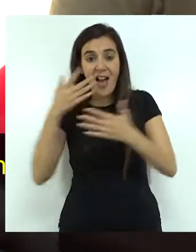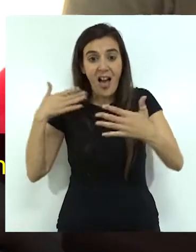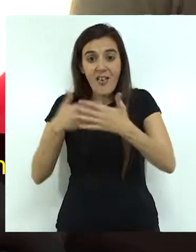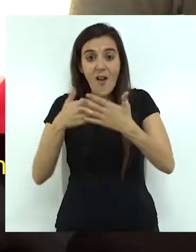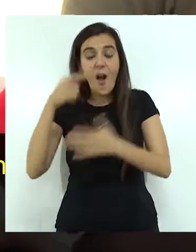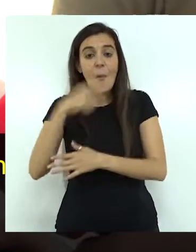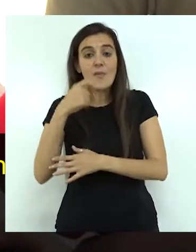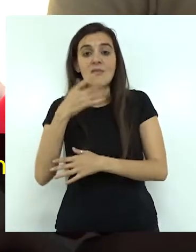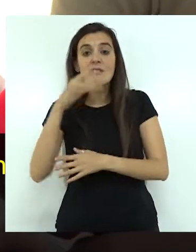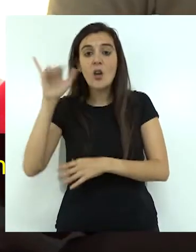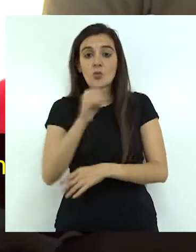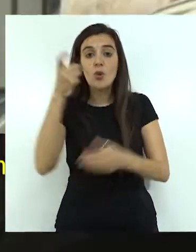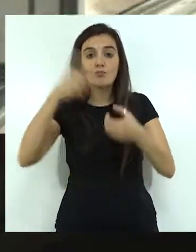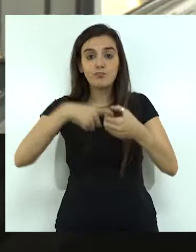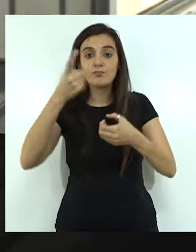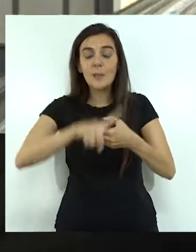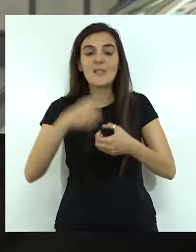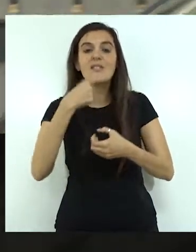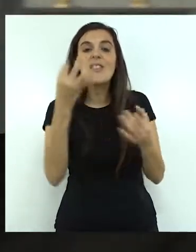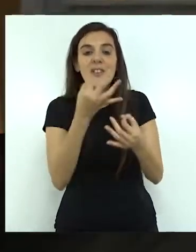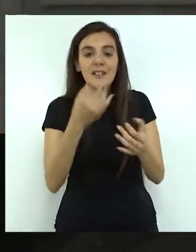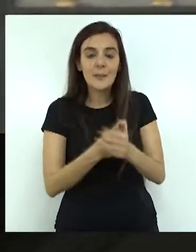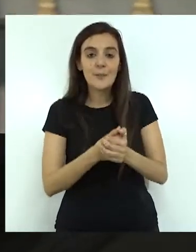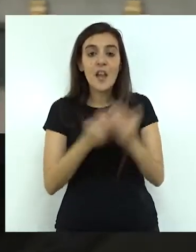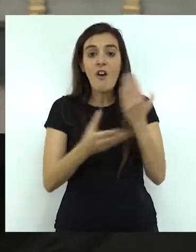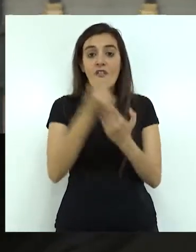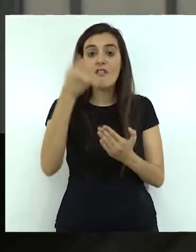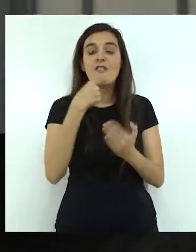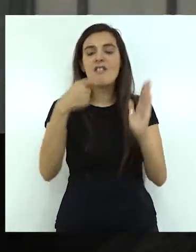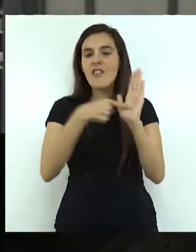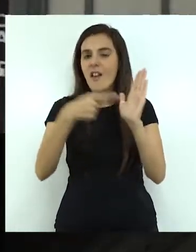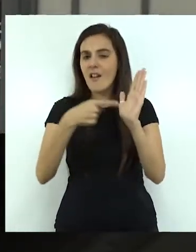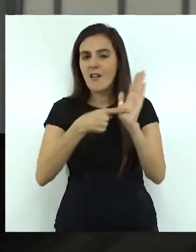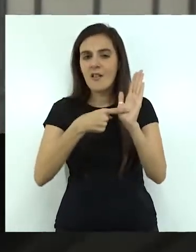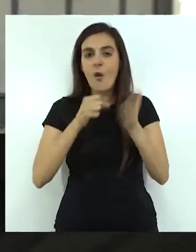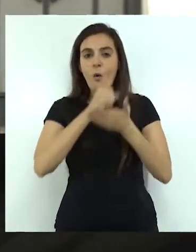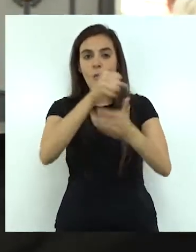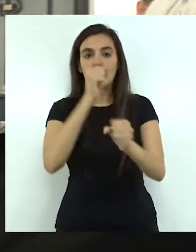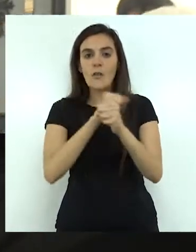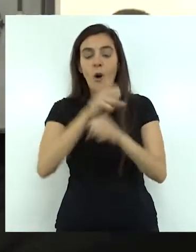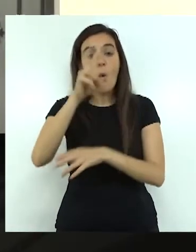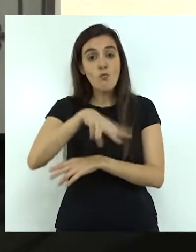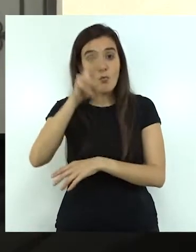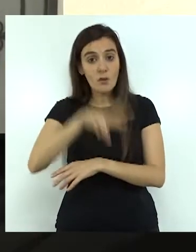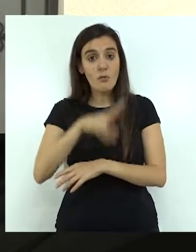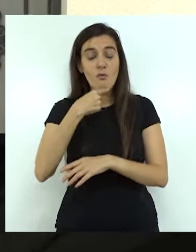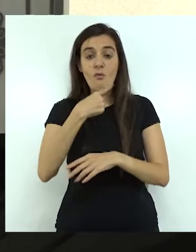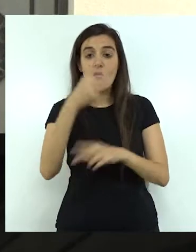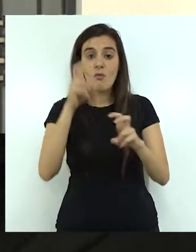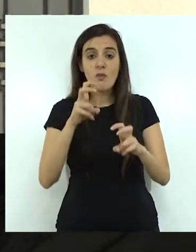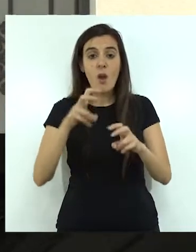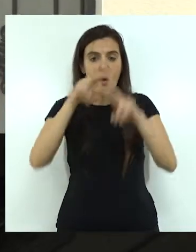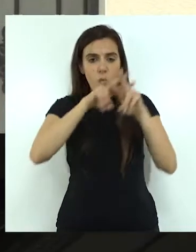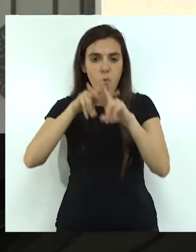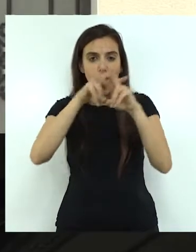medido a su yerno también eso cómo se llama desde la federación alegan que nunca ha habido bolsa de empleo en las brigadas verdes y que se hará una auditoría para comprobar